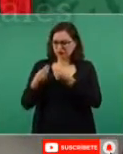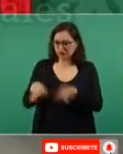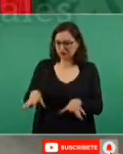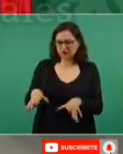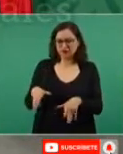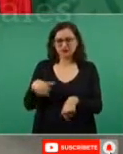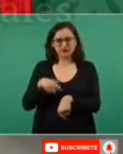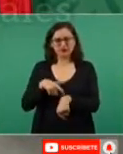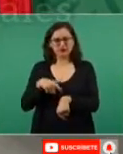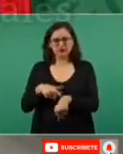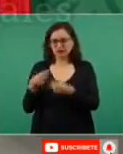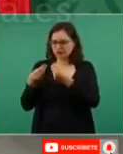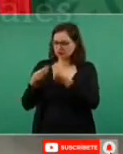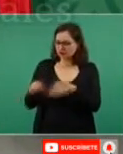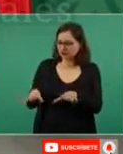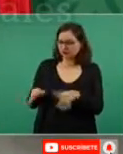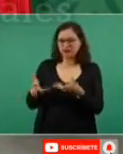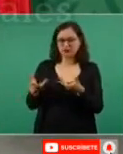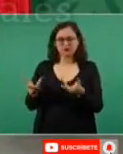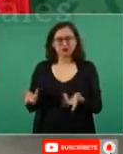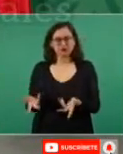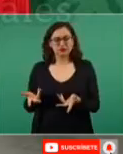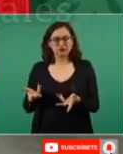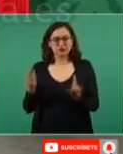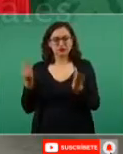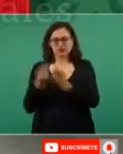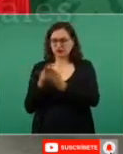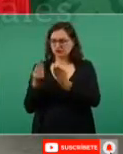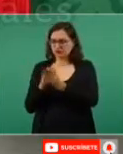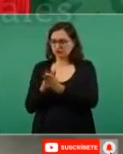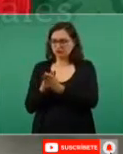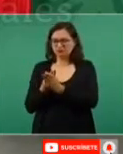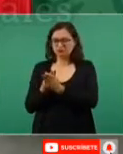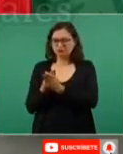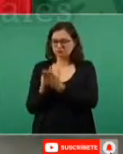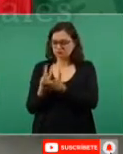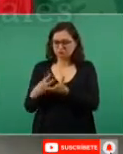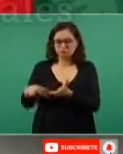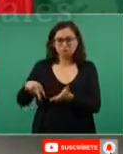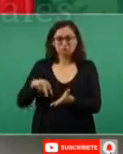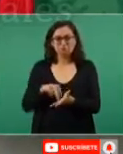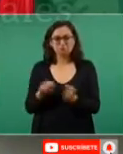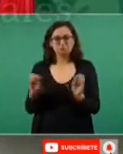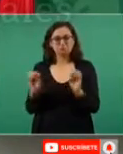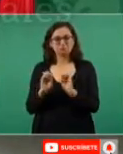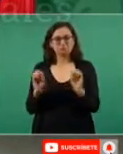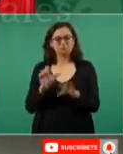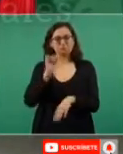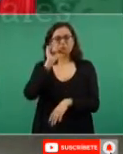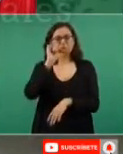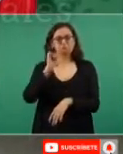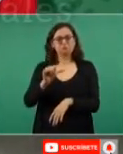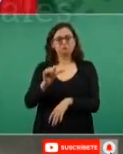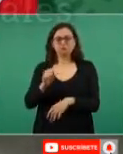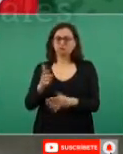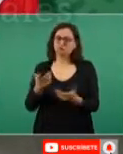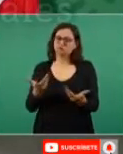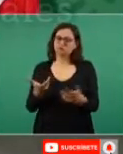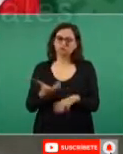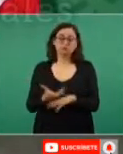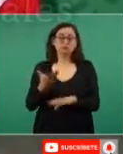sin estas clases presenciales, que son fundamentales? Además,